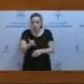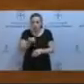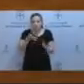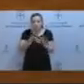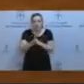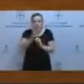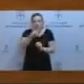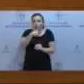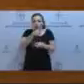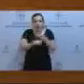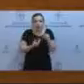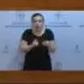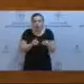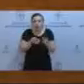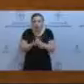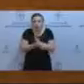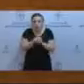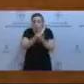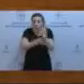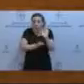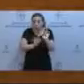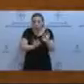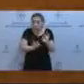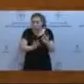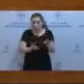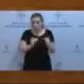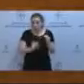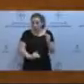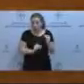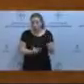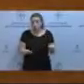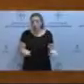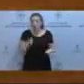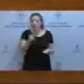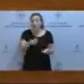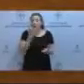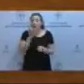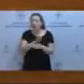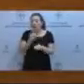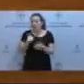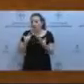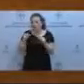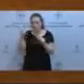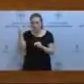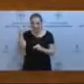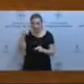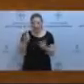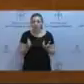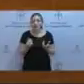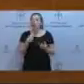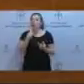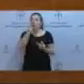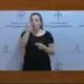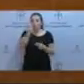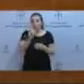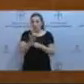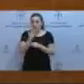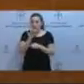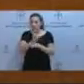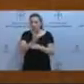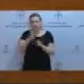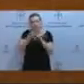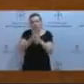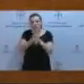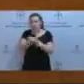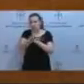y nos pone en el puesto que nos coloca. Y le voy a poner un ejemplo, y con esto termino, presidente. Mire, yo le voy a decir un ejemplo que creo que explica perfectamente